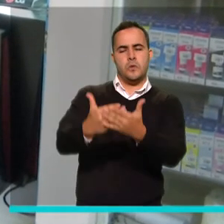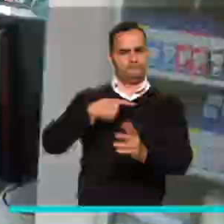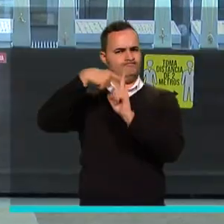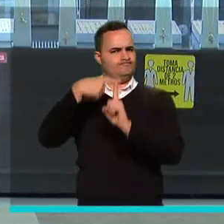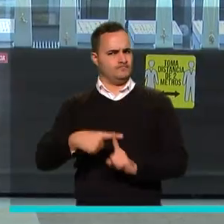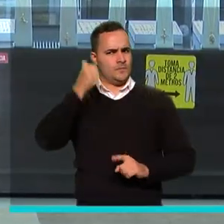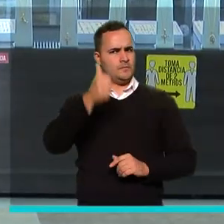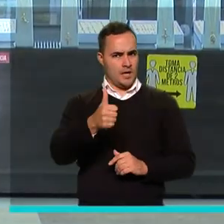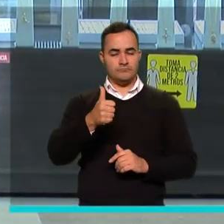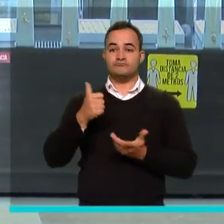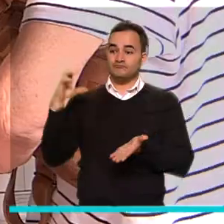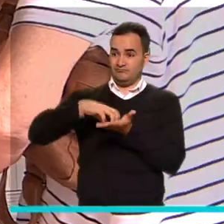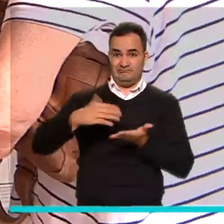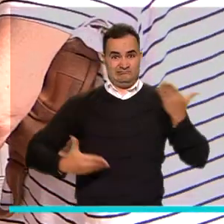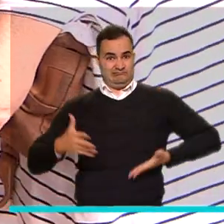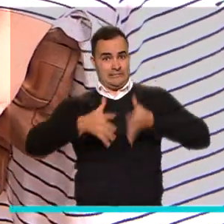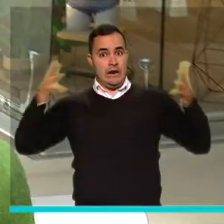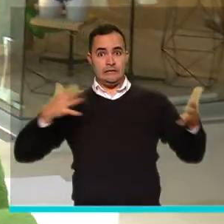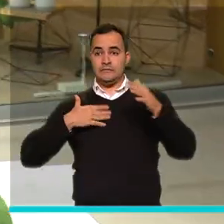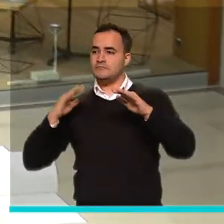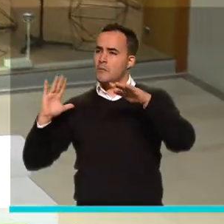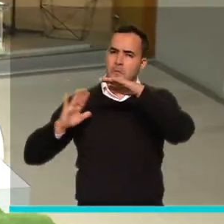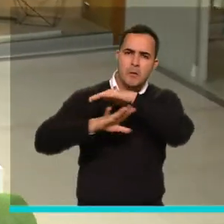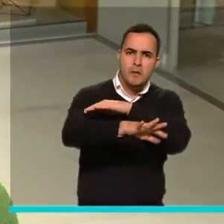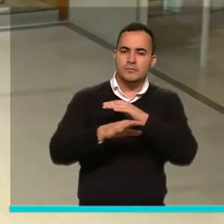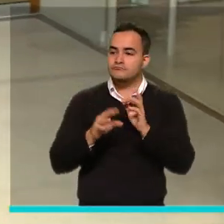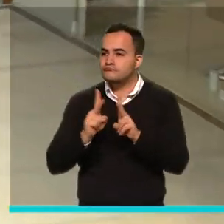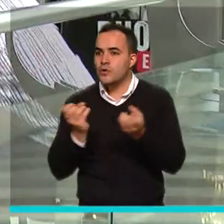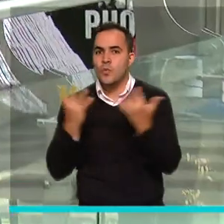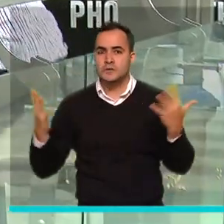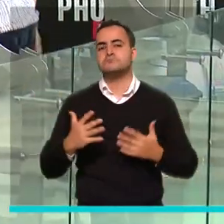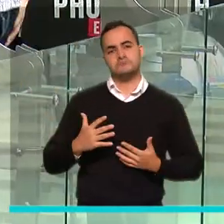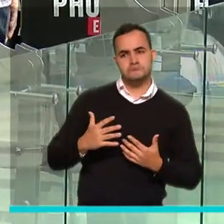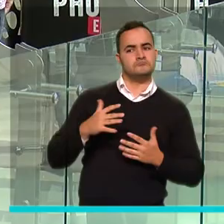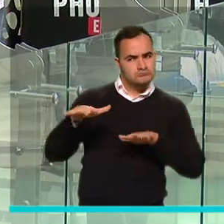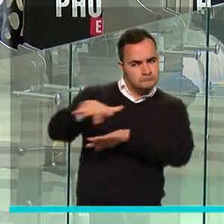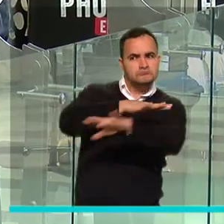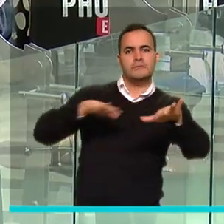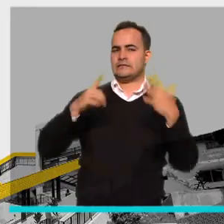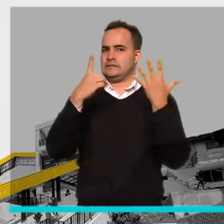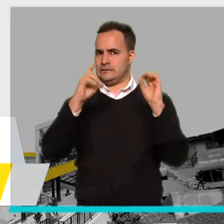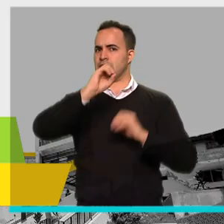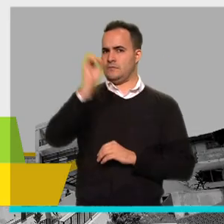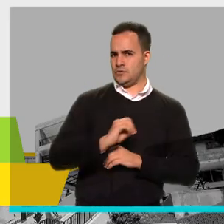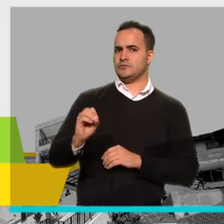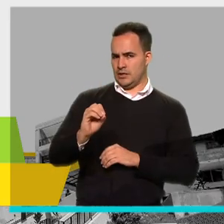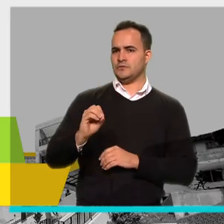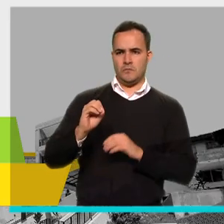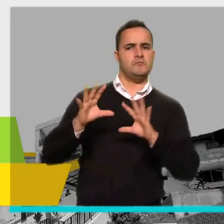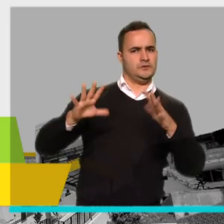de visitantes en nuestros centros comerciales. Hoy podemos afirmar que alrededor del 60% de las personas que anteriormente